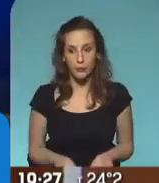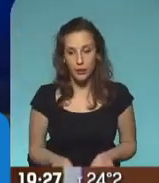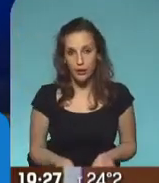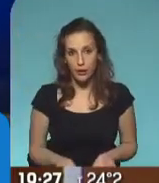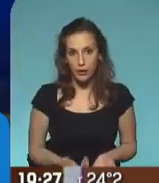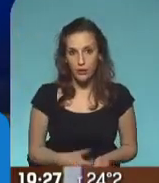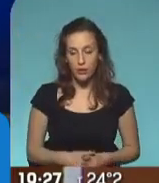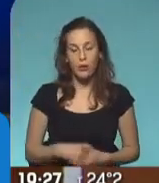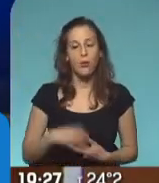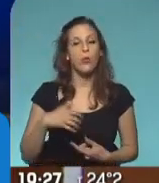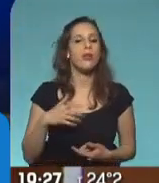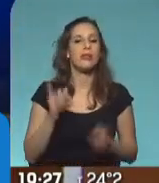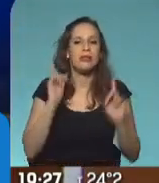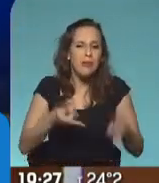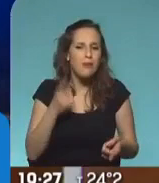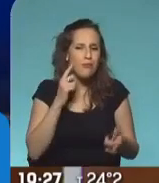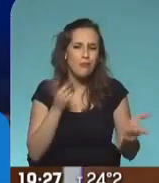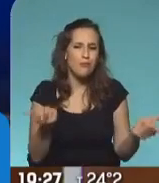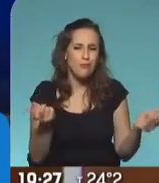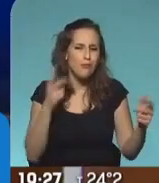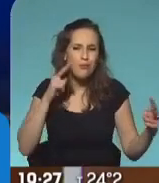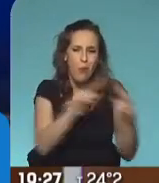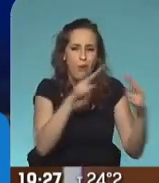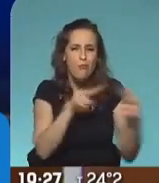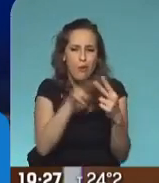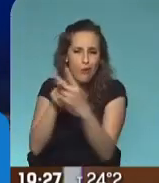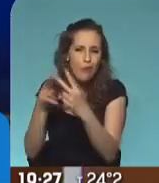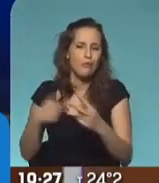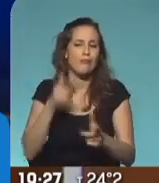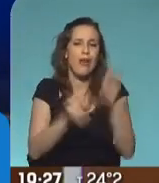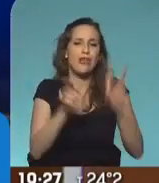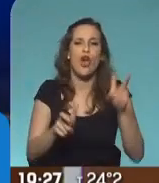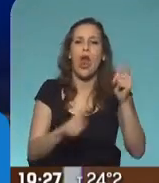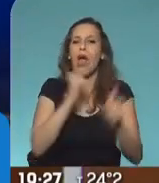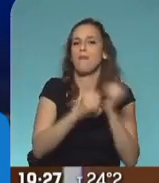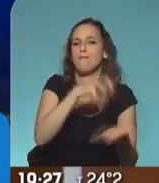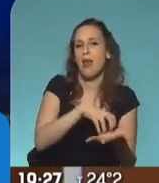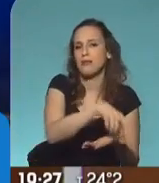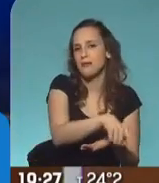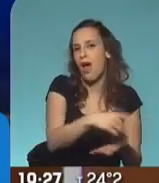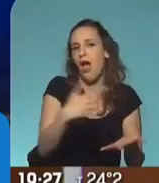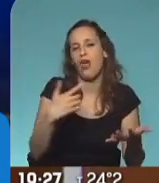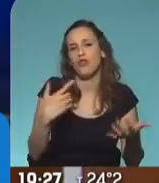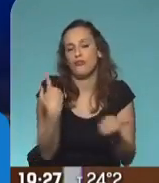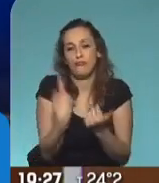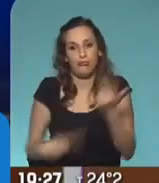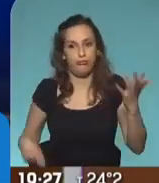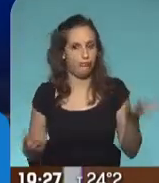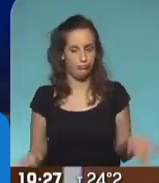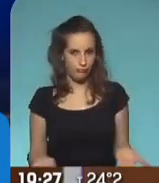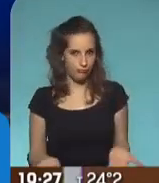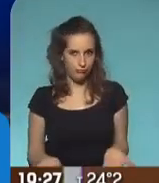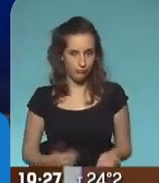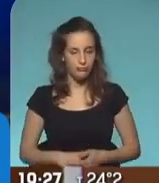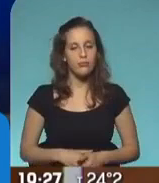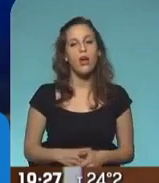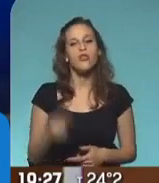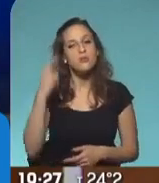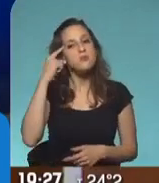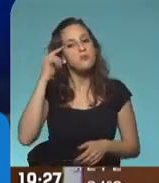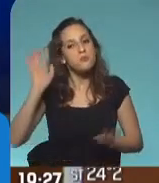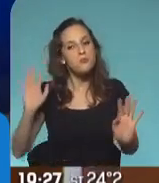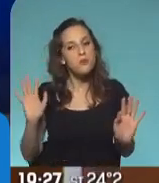de España, se encontró con empresarios, con figuras del mundo político, empresarial, periodístico. Creo que, sin lugar a